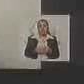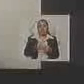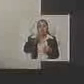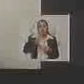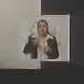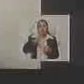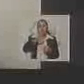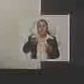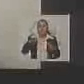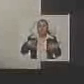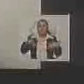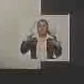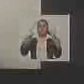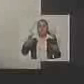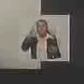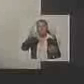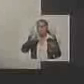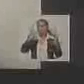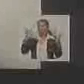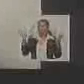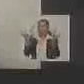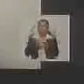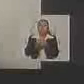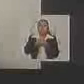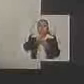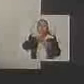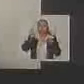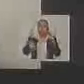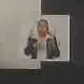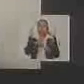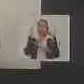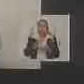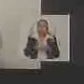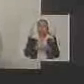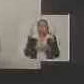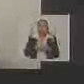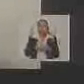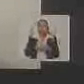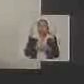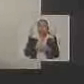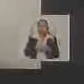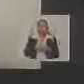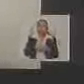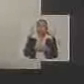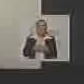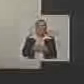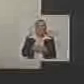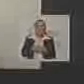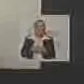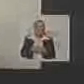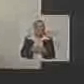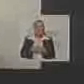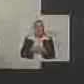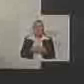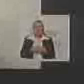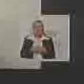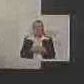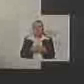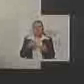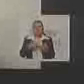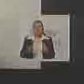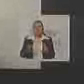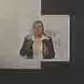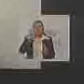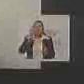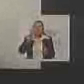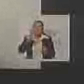seguro que los va a hacer convivir de una manera más civilizada. Ahora bien, la experiencia de los adultos mayores